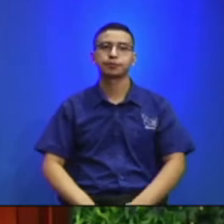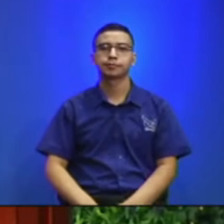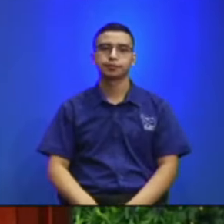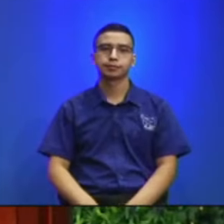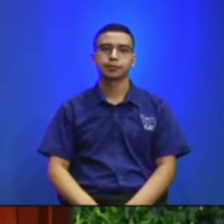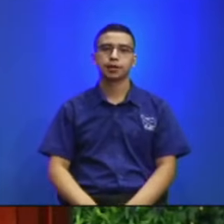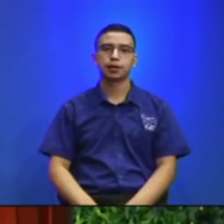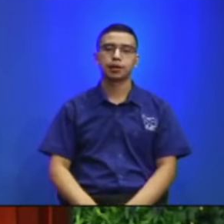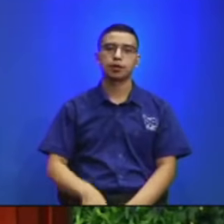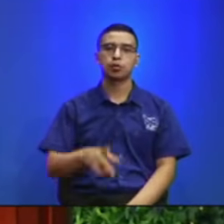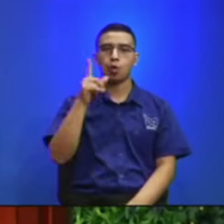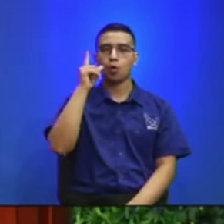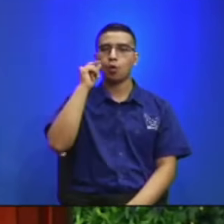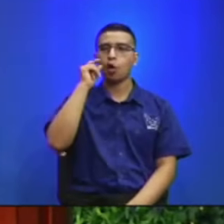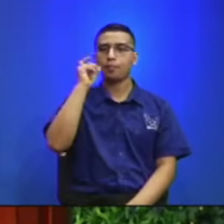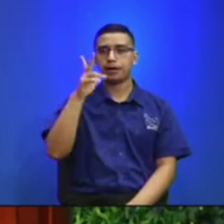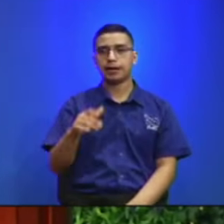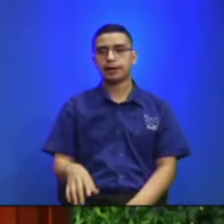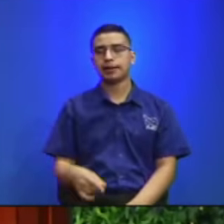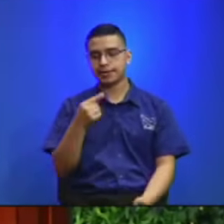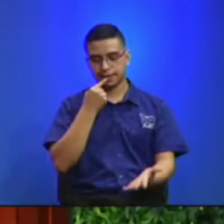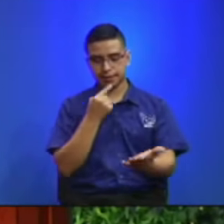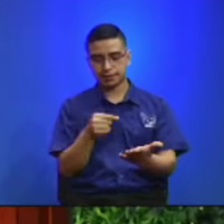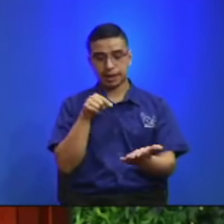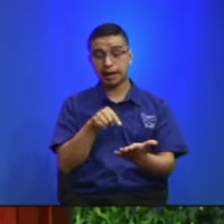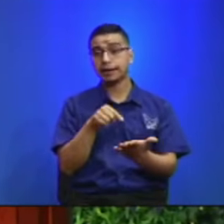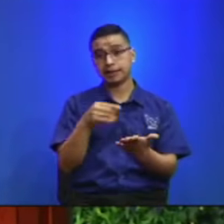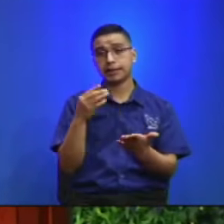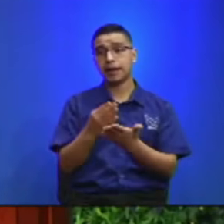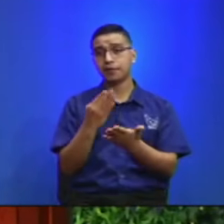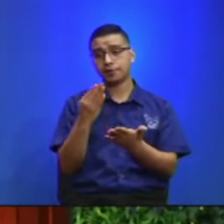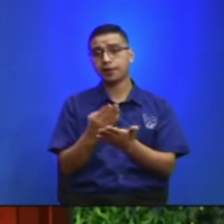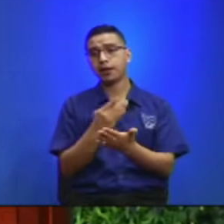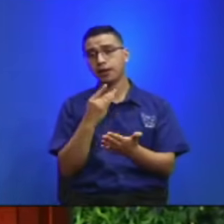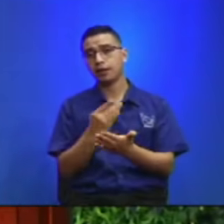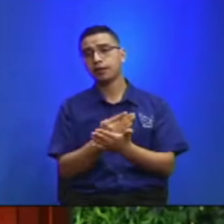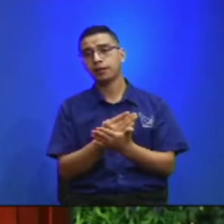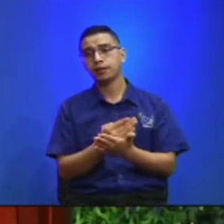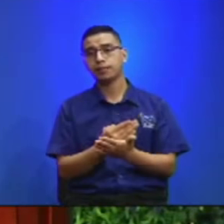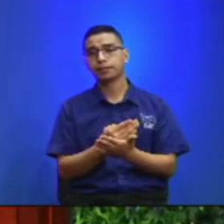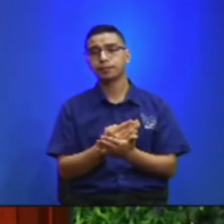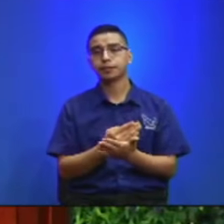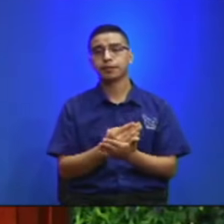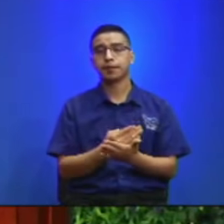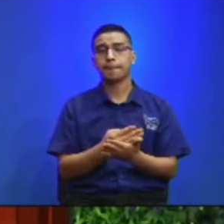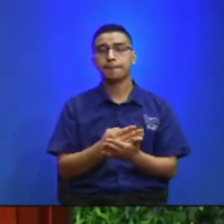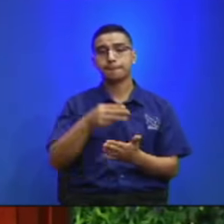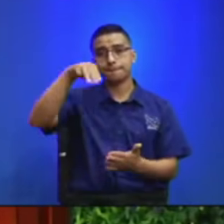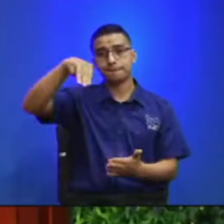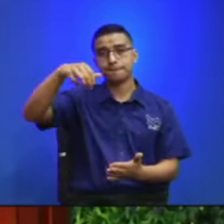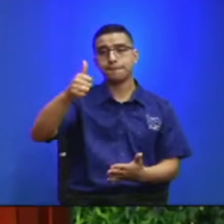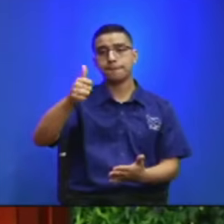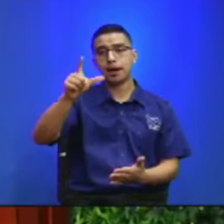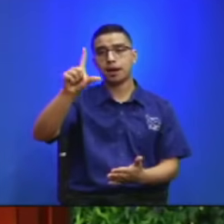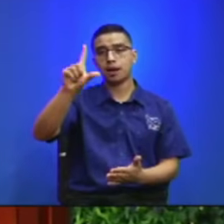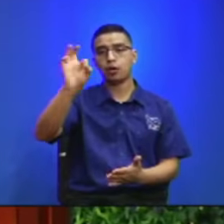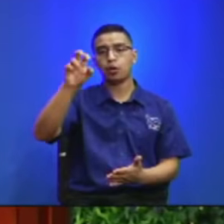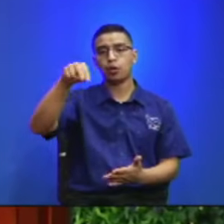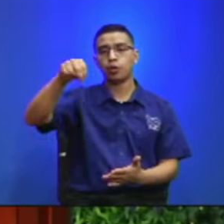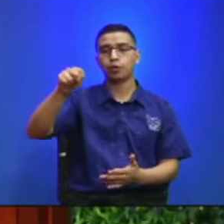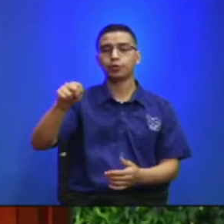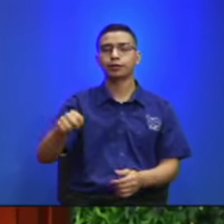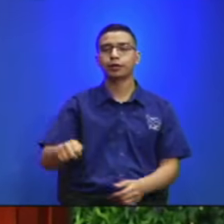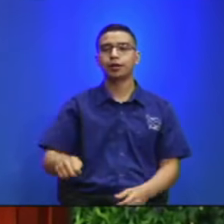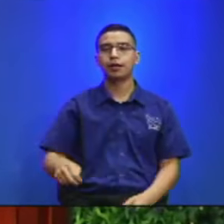y sin embargo a quién salvar un acá fue a malone lo convirtieron en